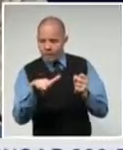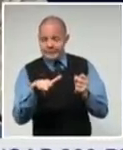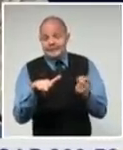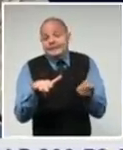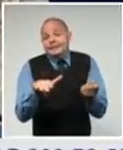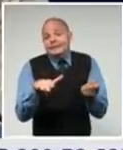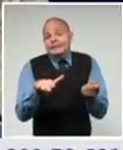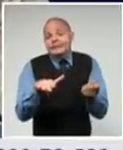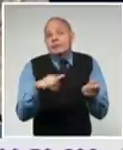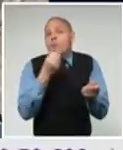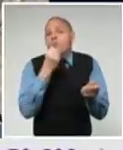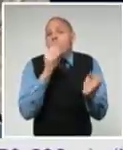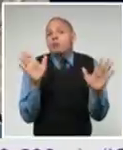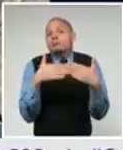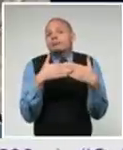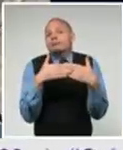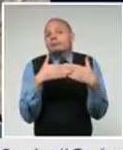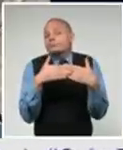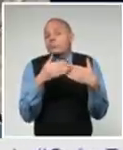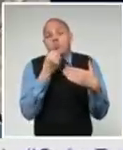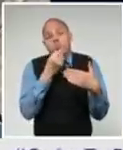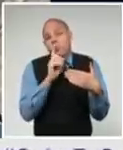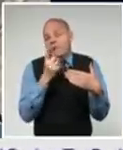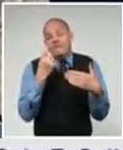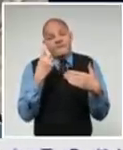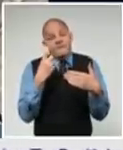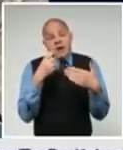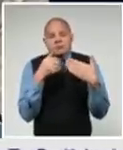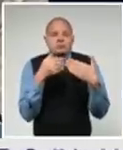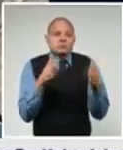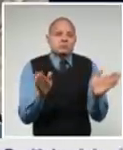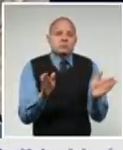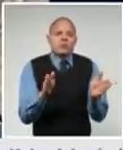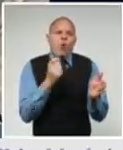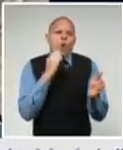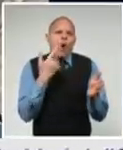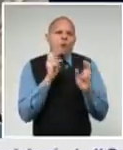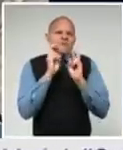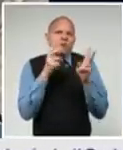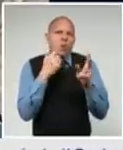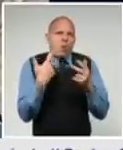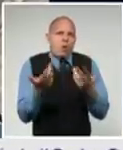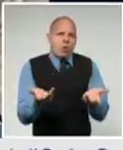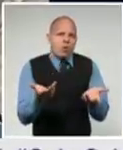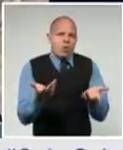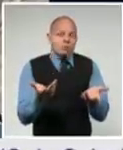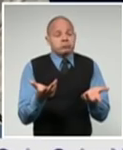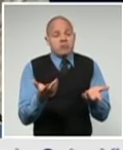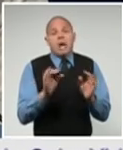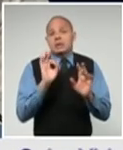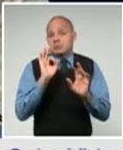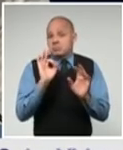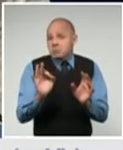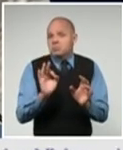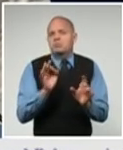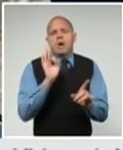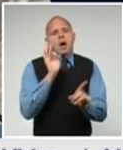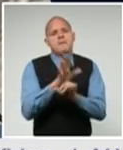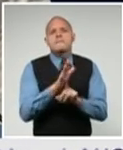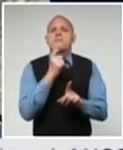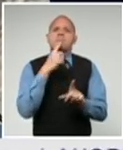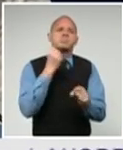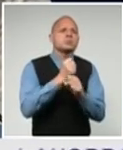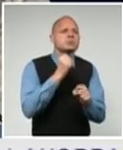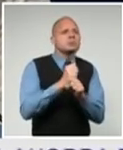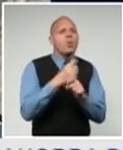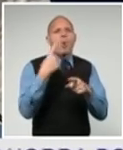normalidad, que volvemos a abrir economía, volvemos a recuperar actividades, pero siempre habrá un grupo de